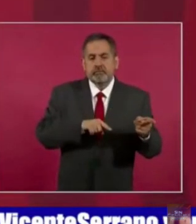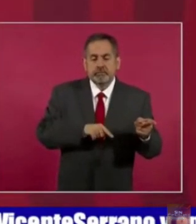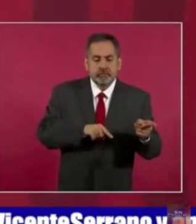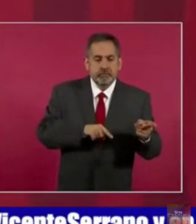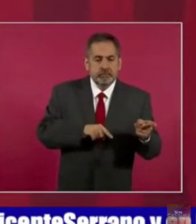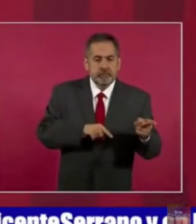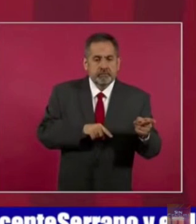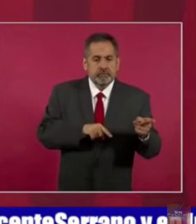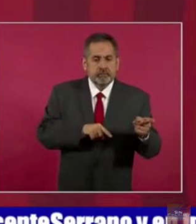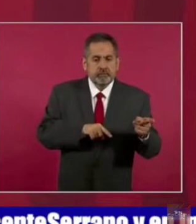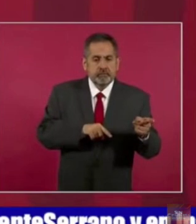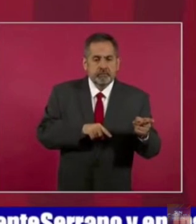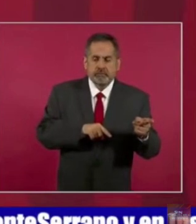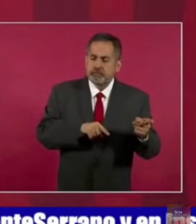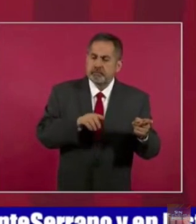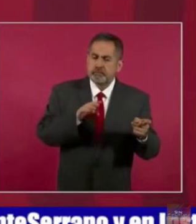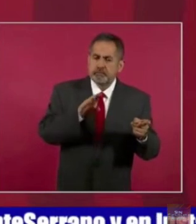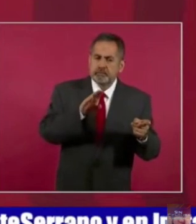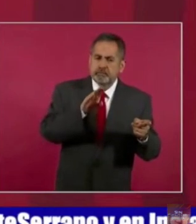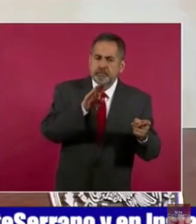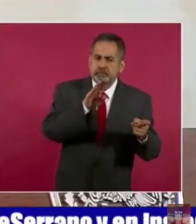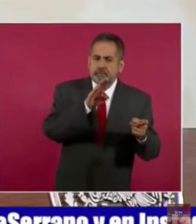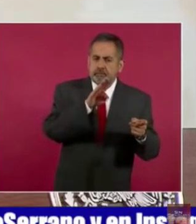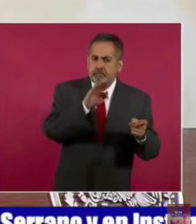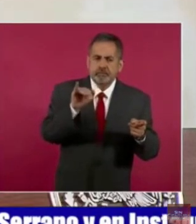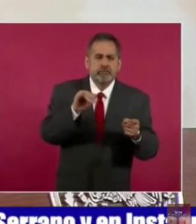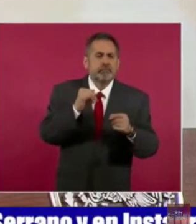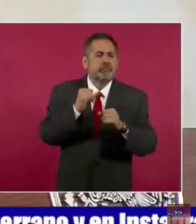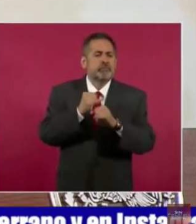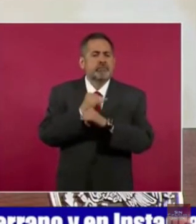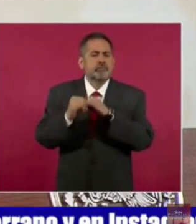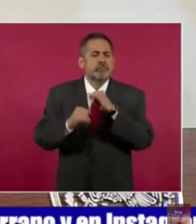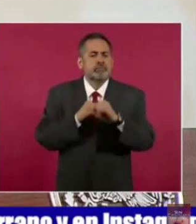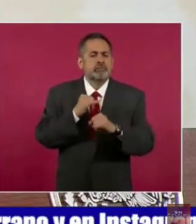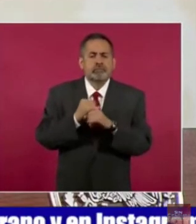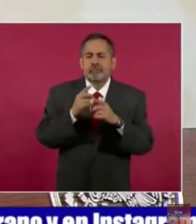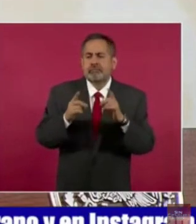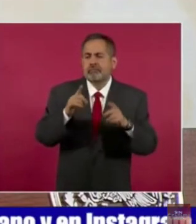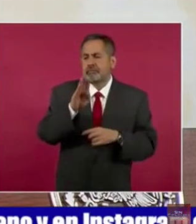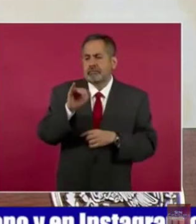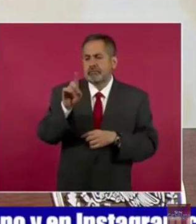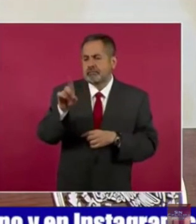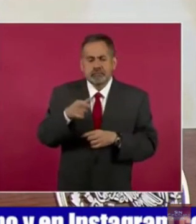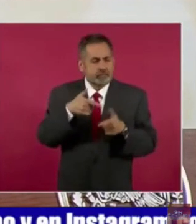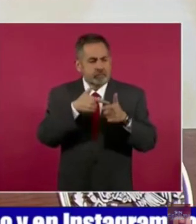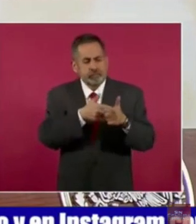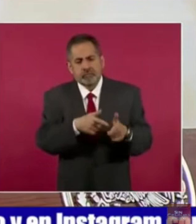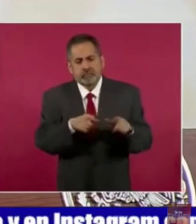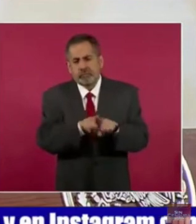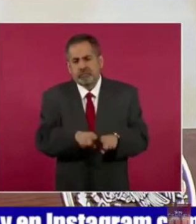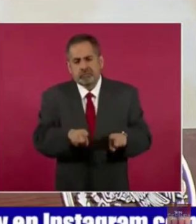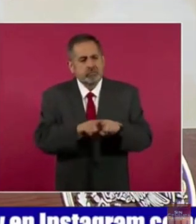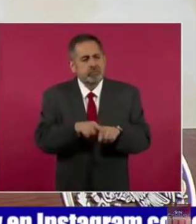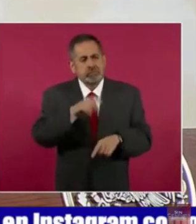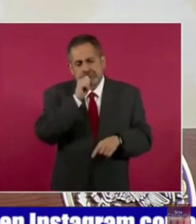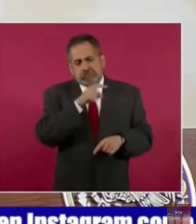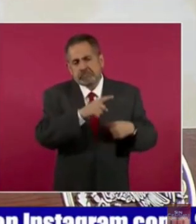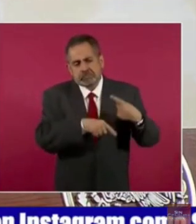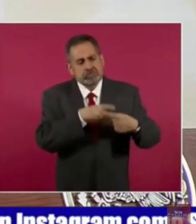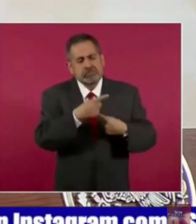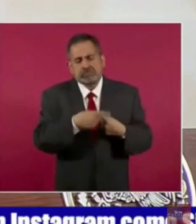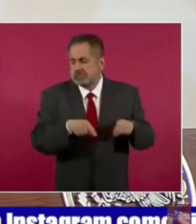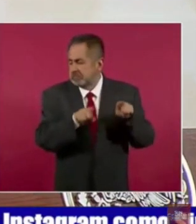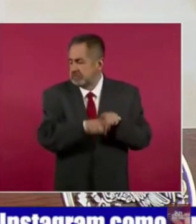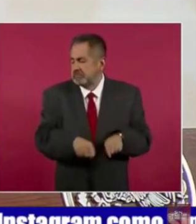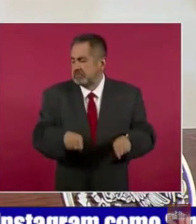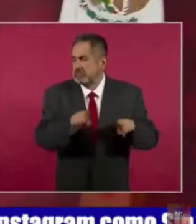en los libros de Enrique Krauss, en los libros de Héctor Aguilar Camín, de nadie de estos sujetos. Aquí